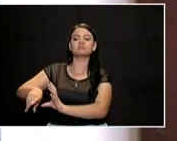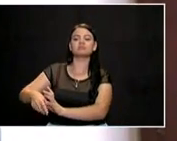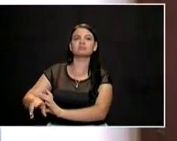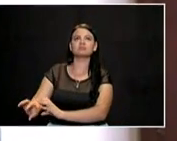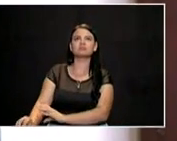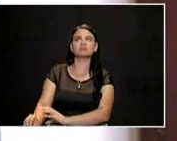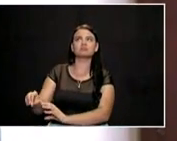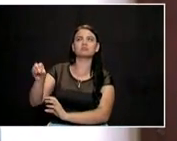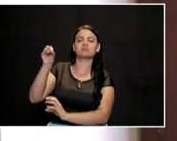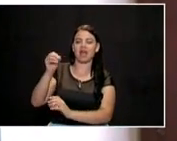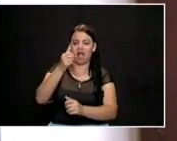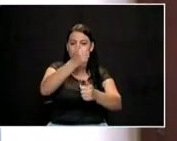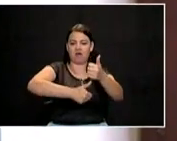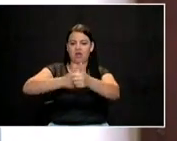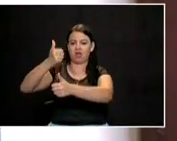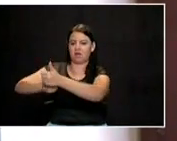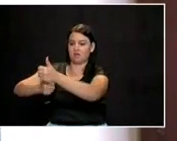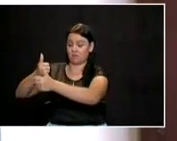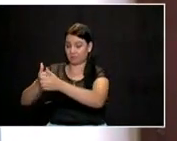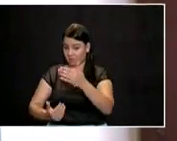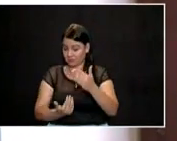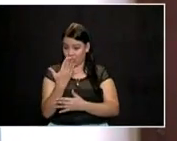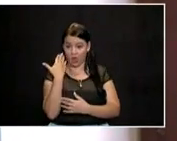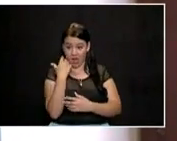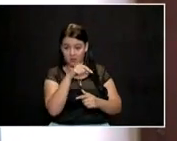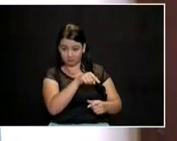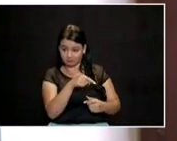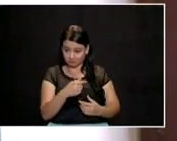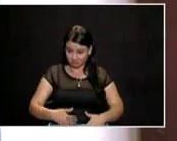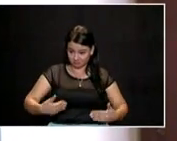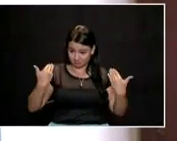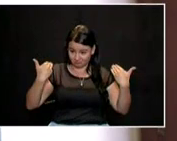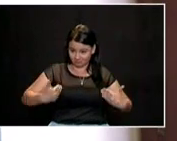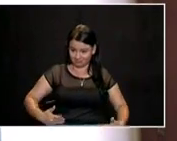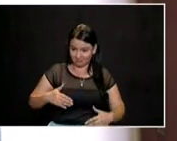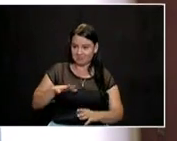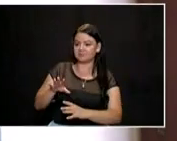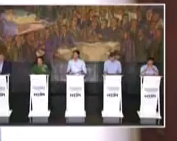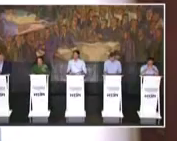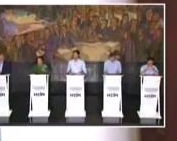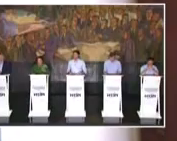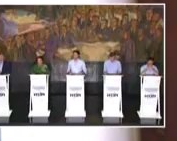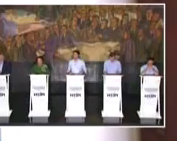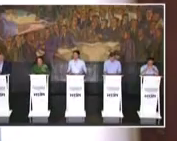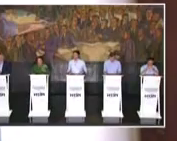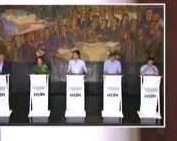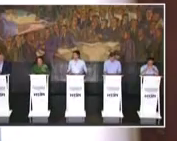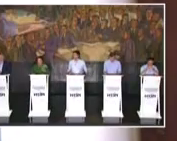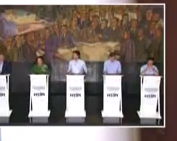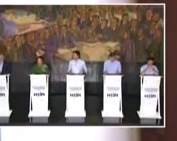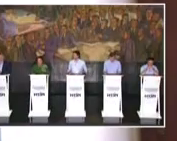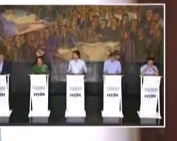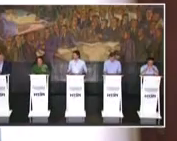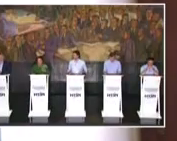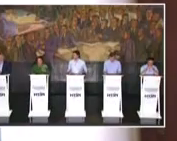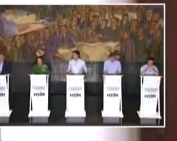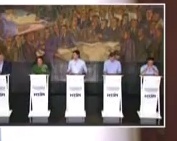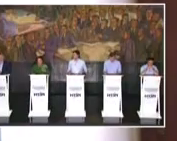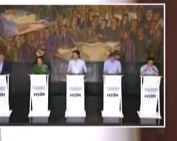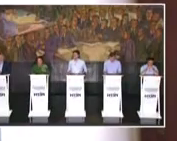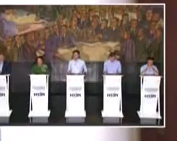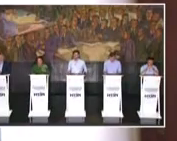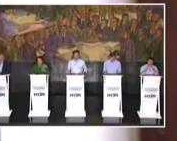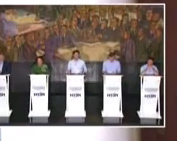1 a 1, va comenzando por la doctora Beatriz Rabe, porque en ese orden íbamos. Va a sacar una balota y el número